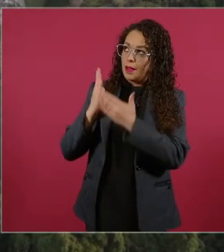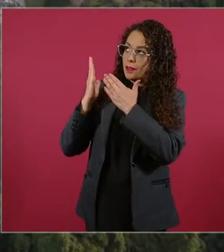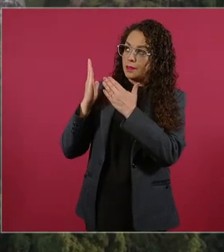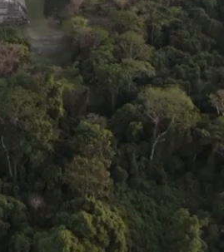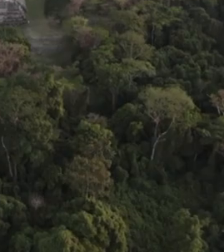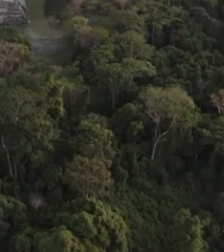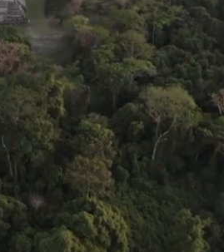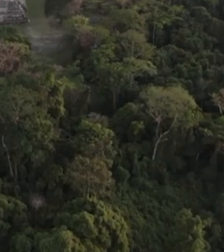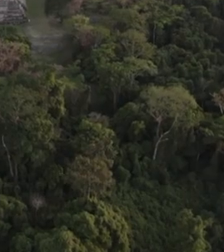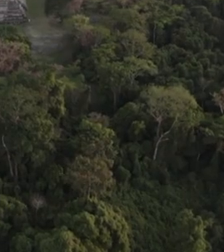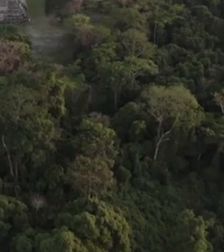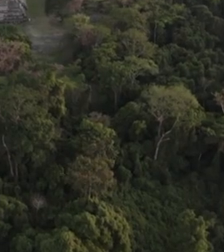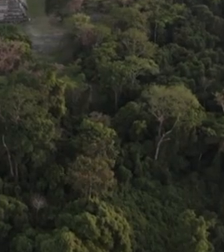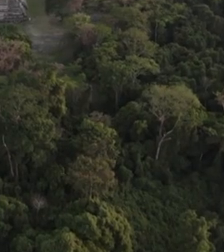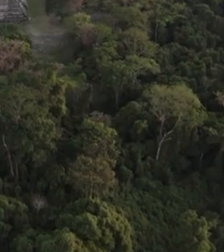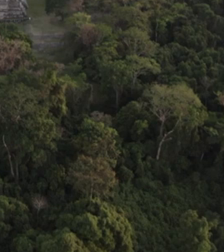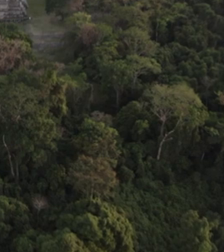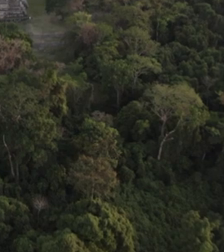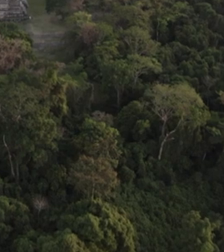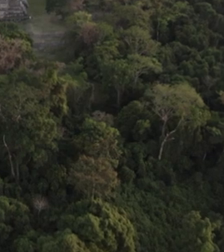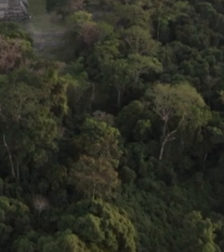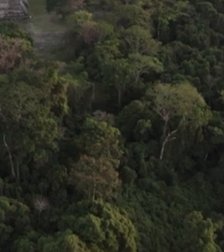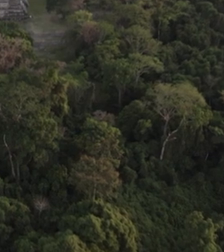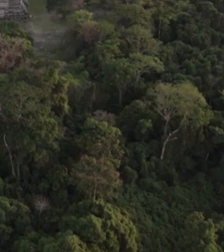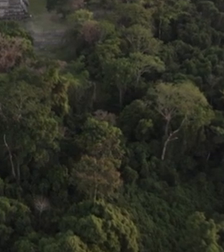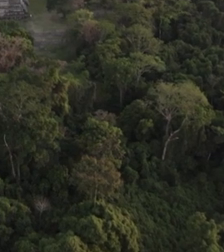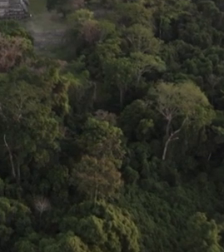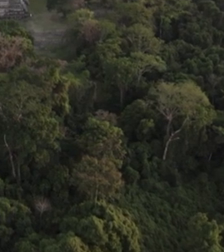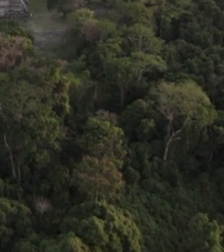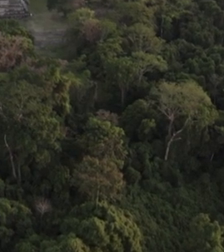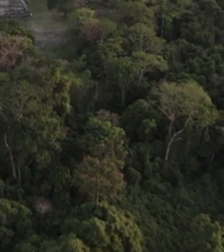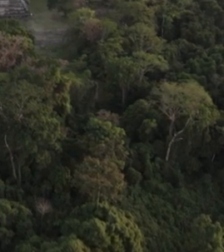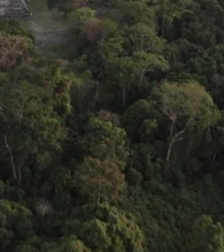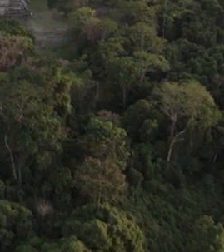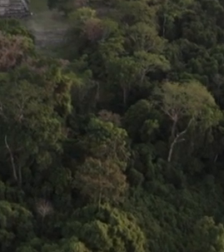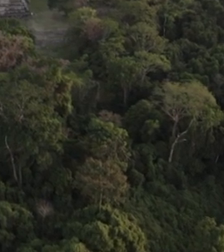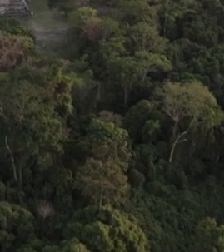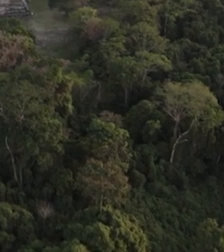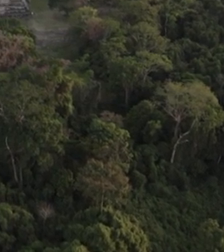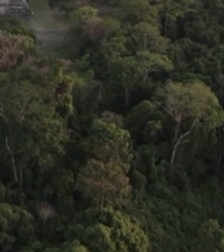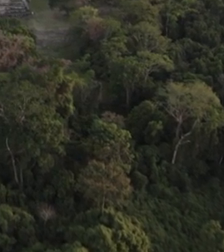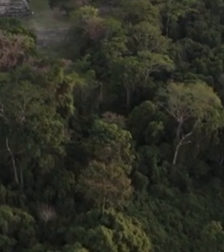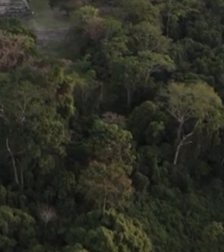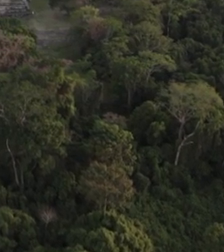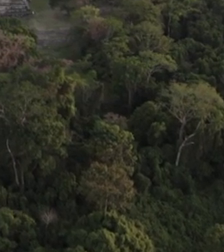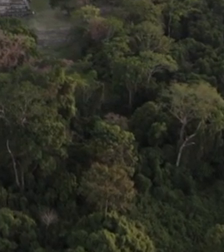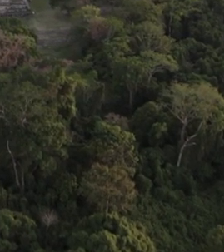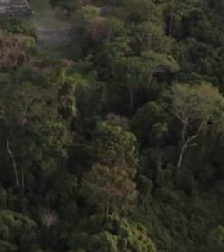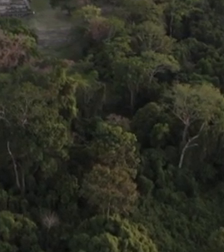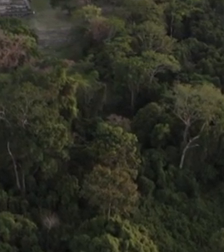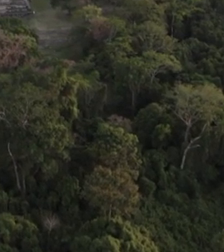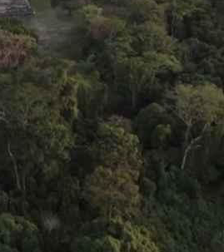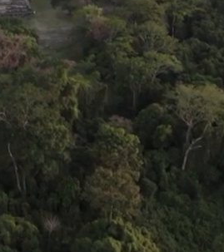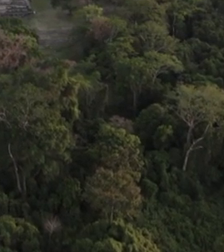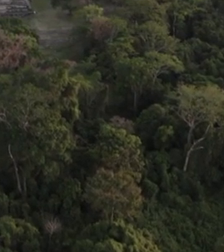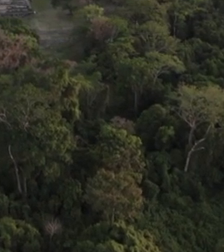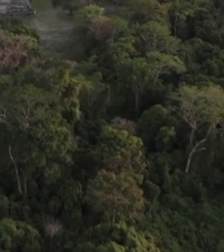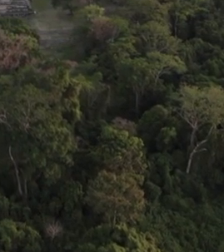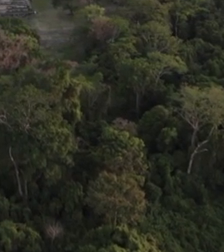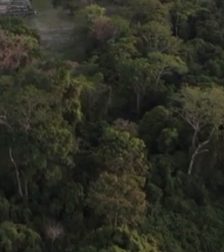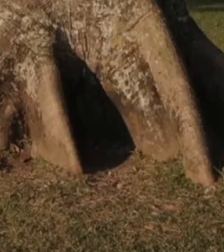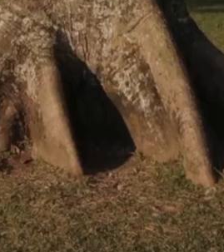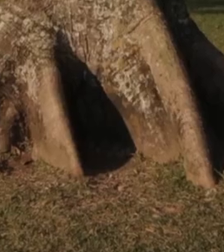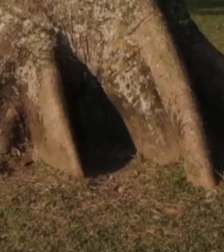que se accede a través del Tren Maya, pues es obviamente Palenque. Se llega evidentemente por la estación